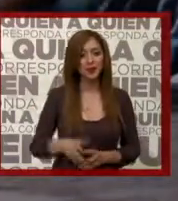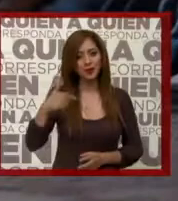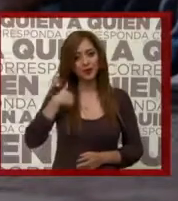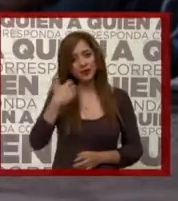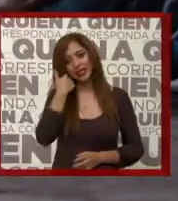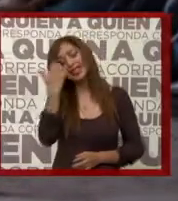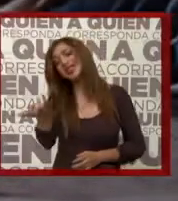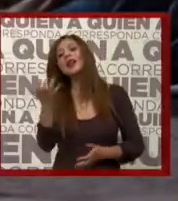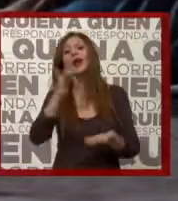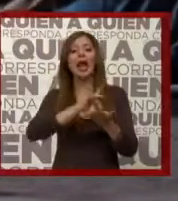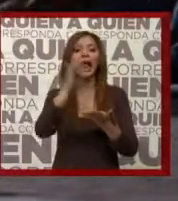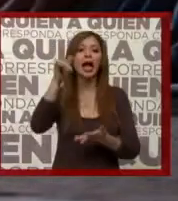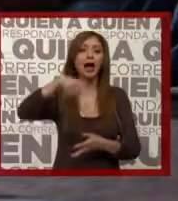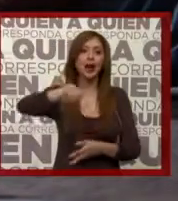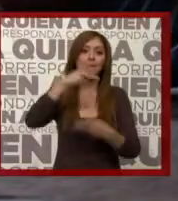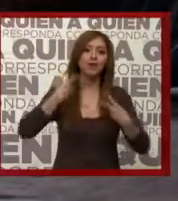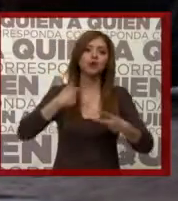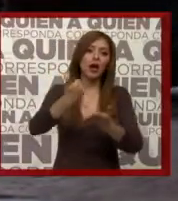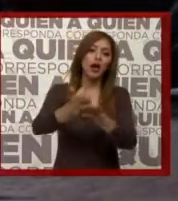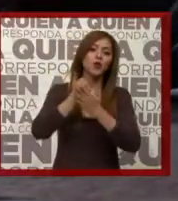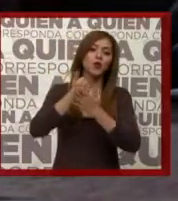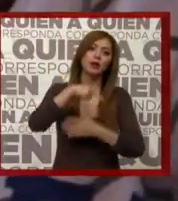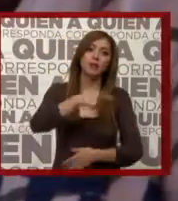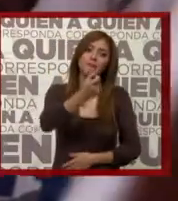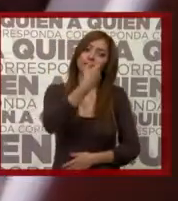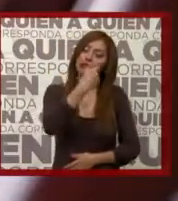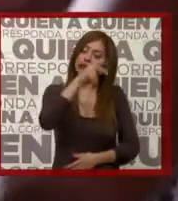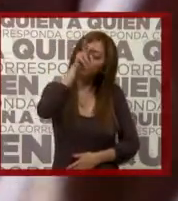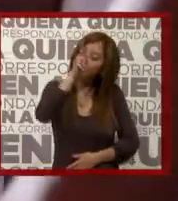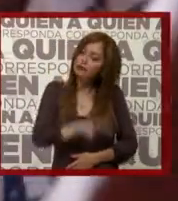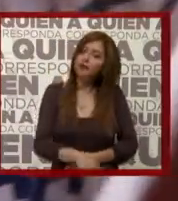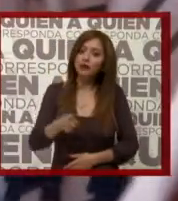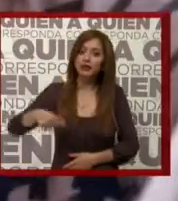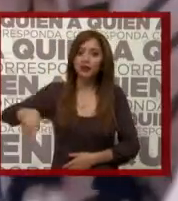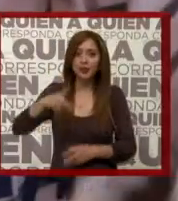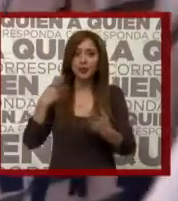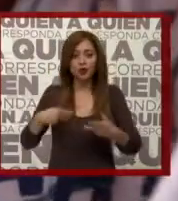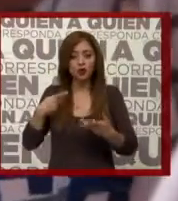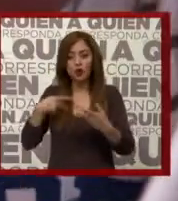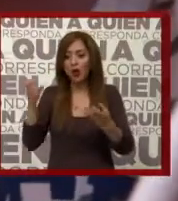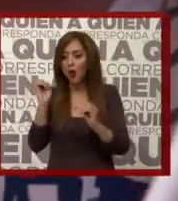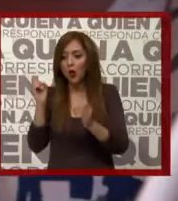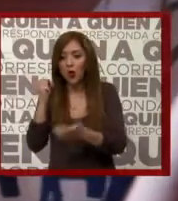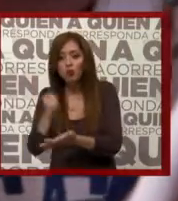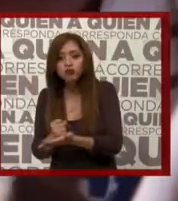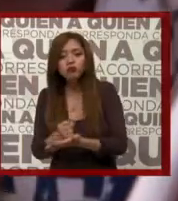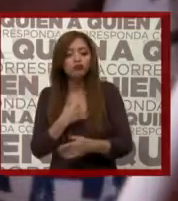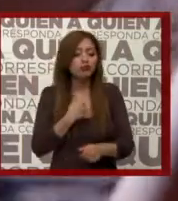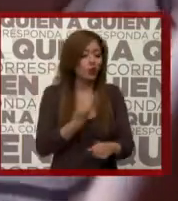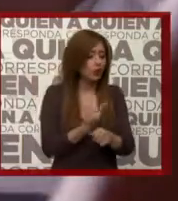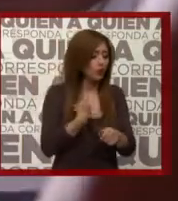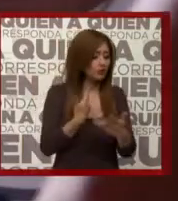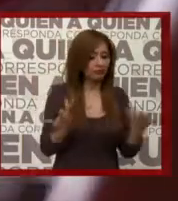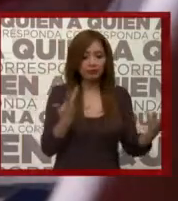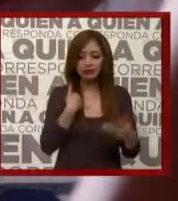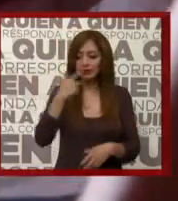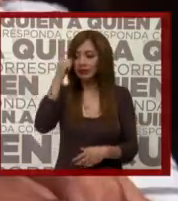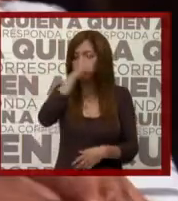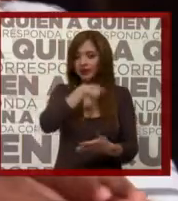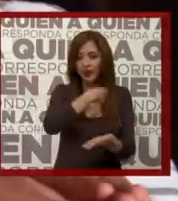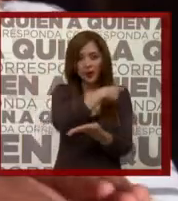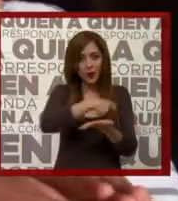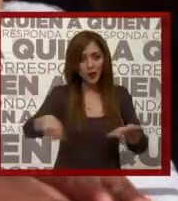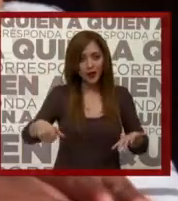Esta ayuda que nos están dando. Porque pues si no fuera por ustedes, ¿verdad? Hay veces que nosotros nos los vemos muy difíciles.